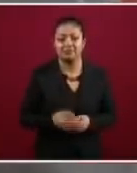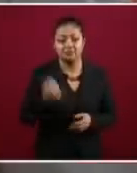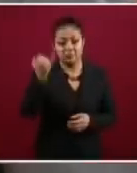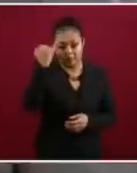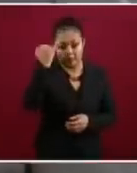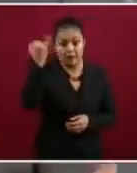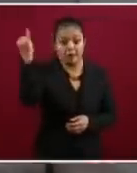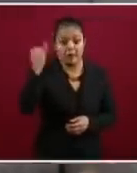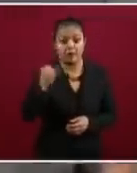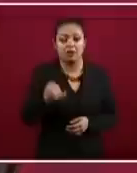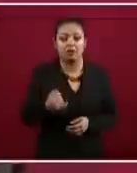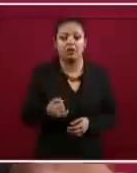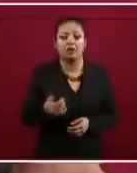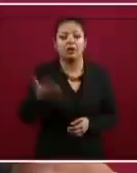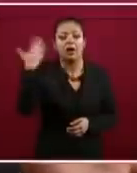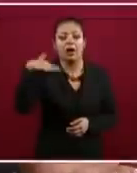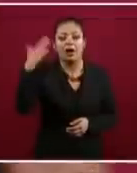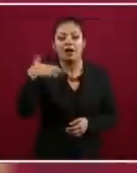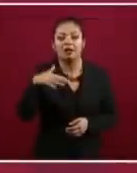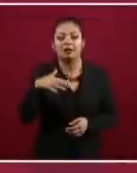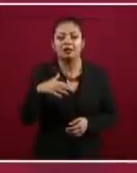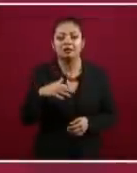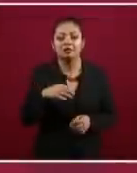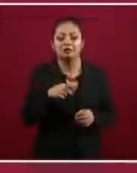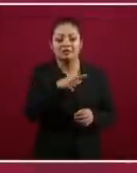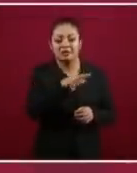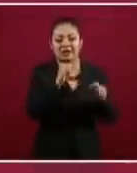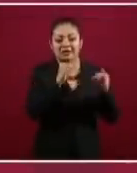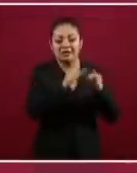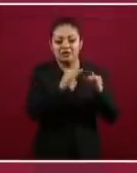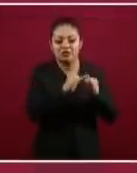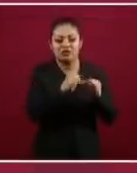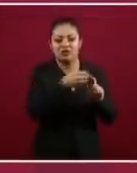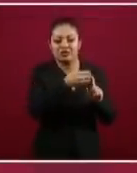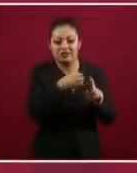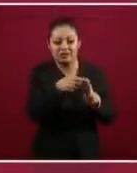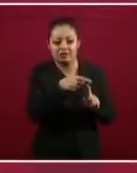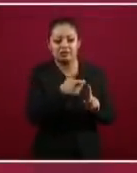Imagínense cuánto se les daba a las organizaciones